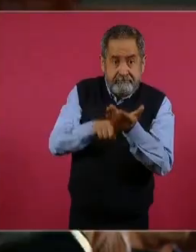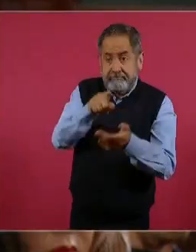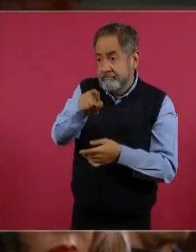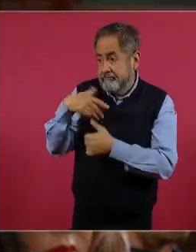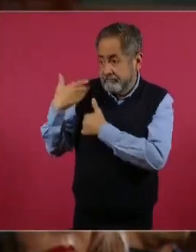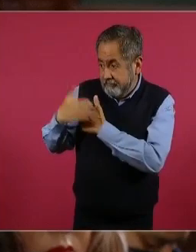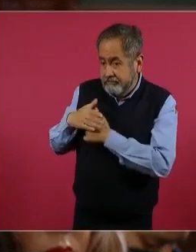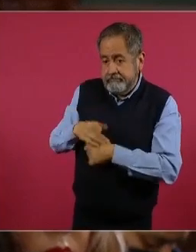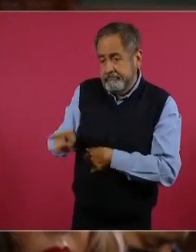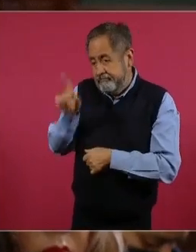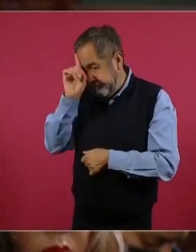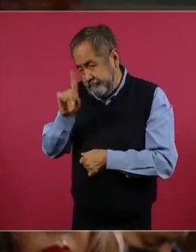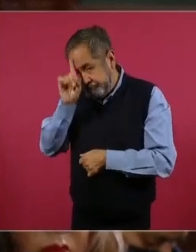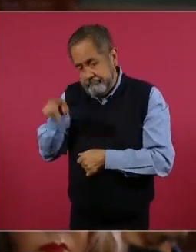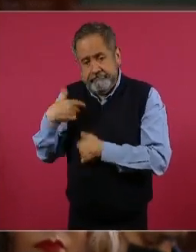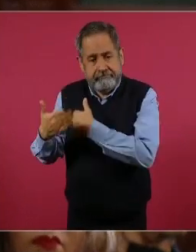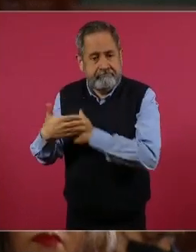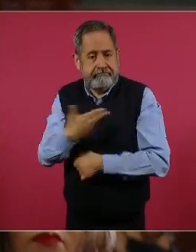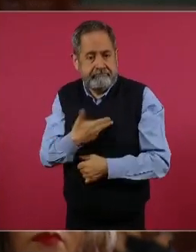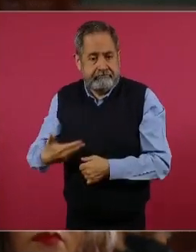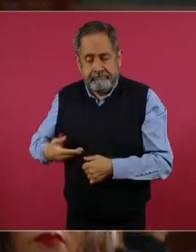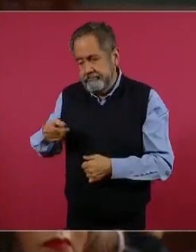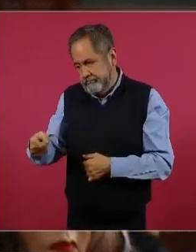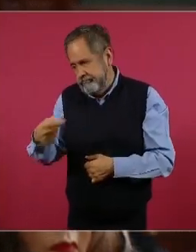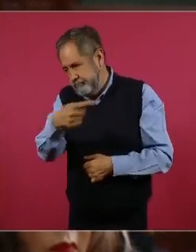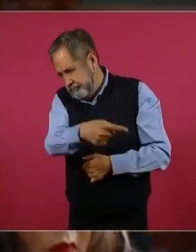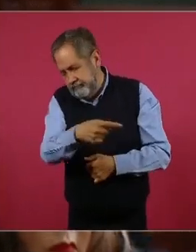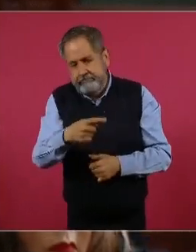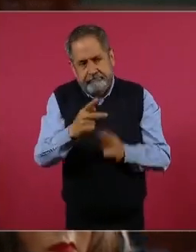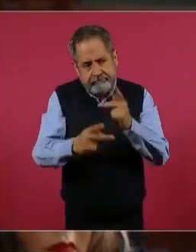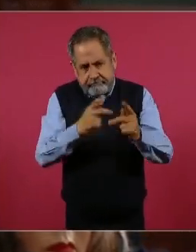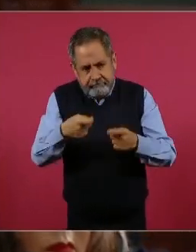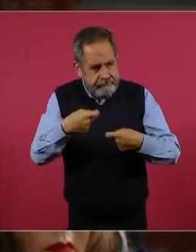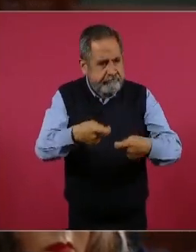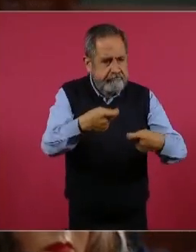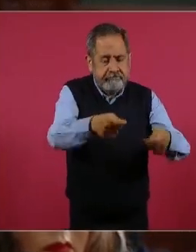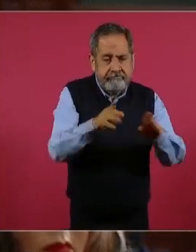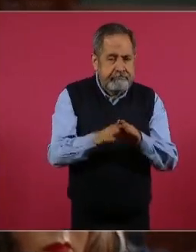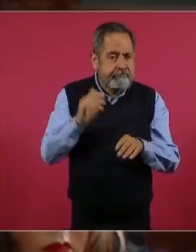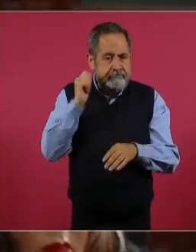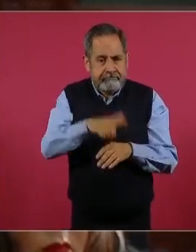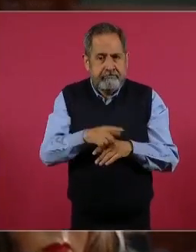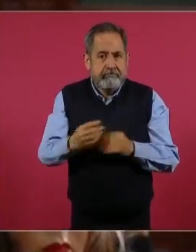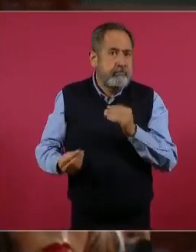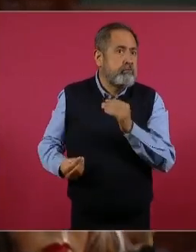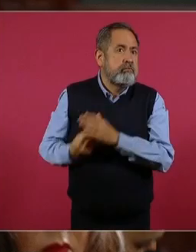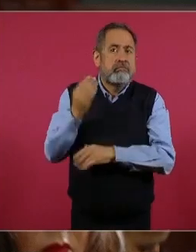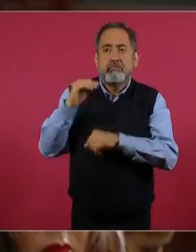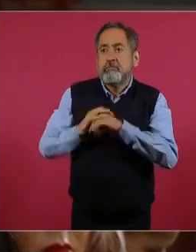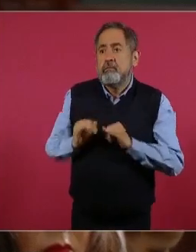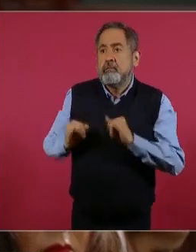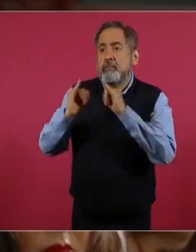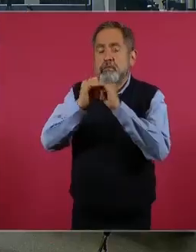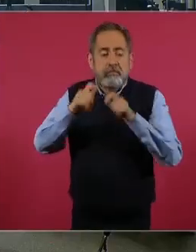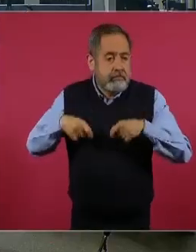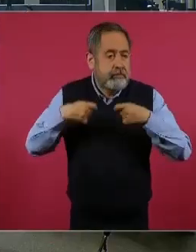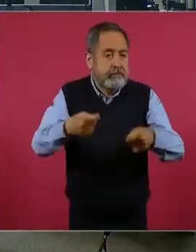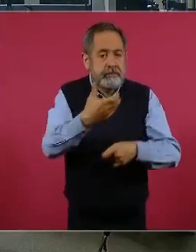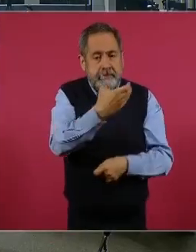¿Y usted recomendaría a la próxima presidenta que se haga una institución que dé créditos al